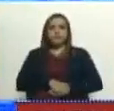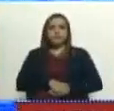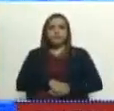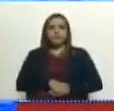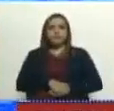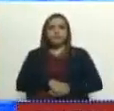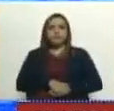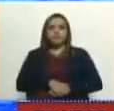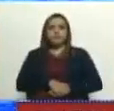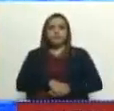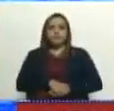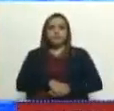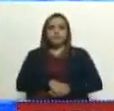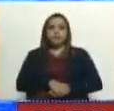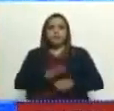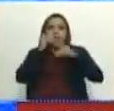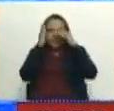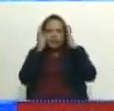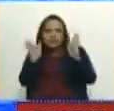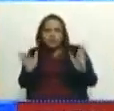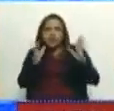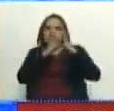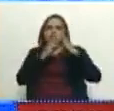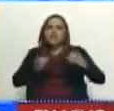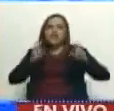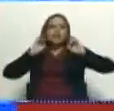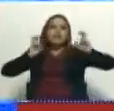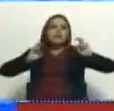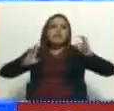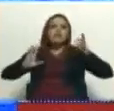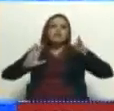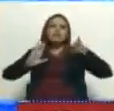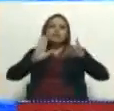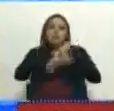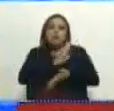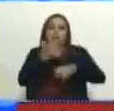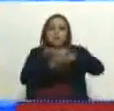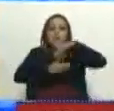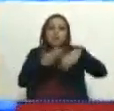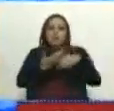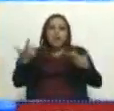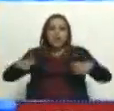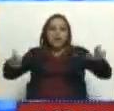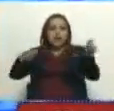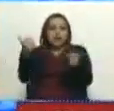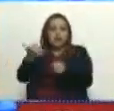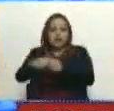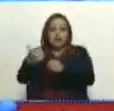para atender todos los temas de la problemática del lago de Maracaibo,